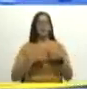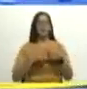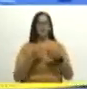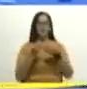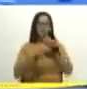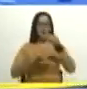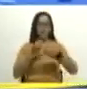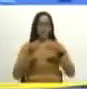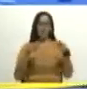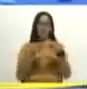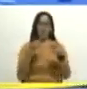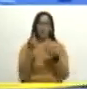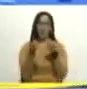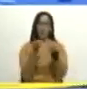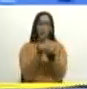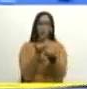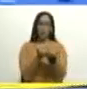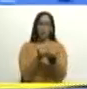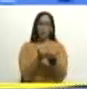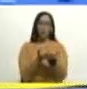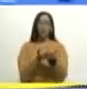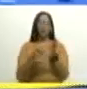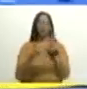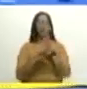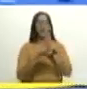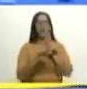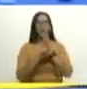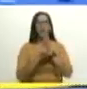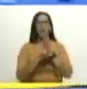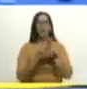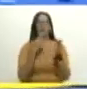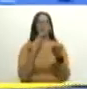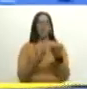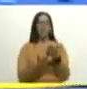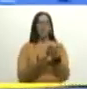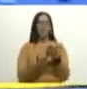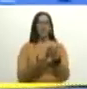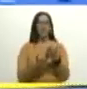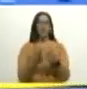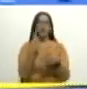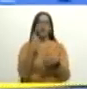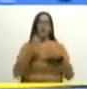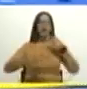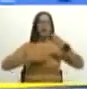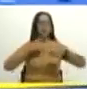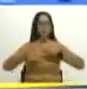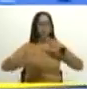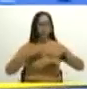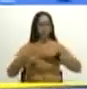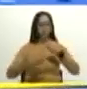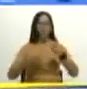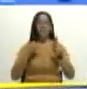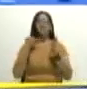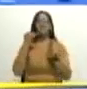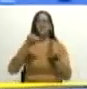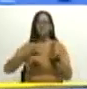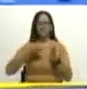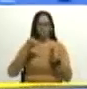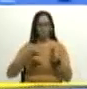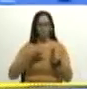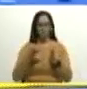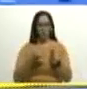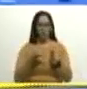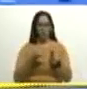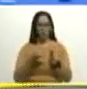el equipo económico una ley que permita hacer una revolución institucional